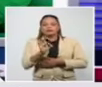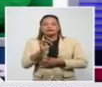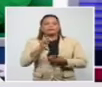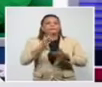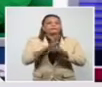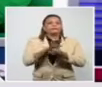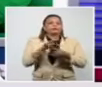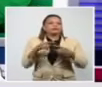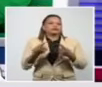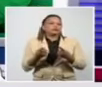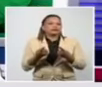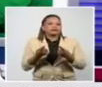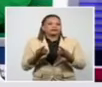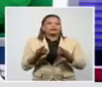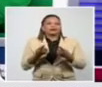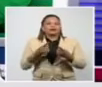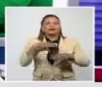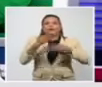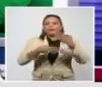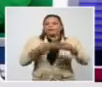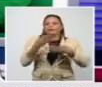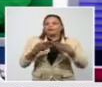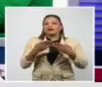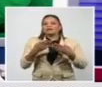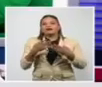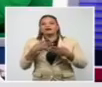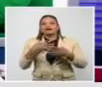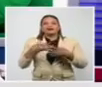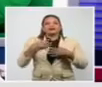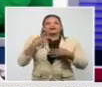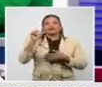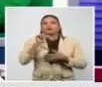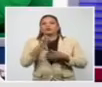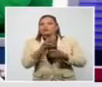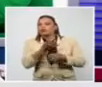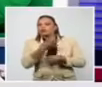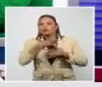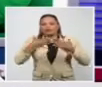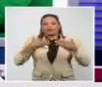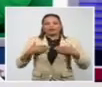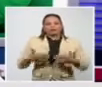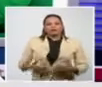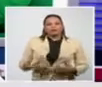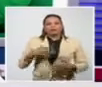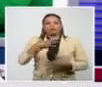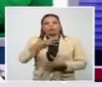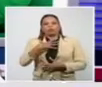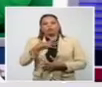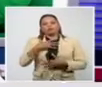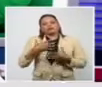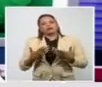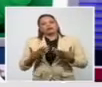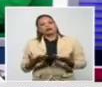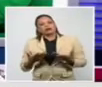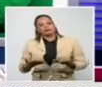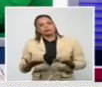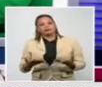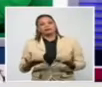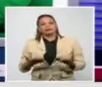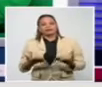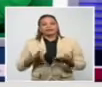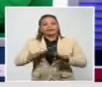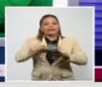con una sintomatología dada por malestar general, tos y decaimiento. Y después